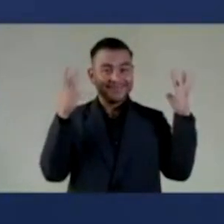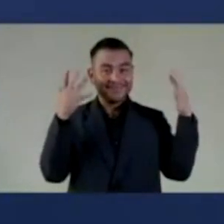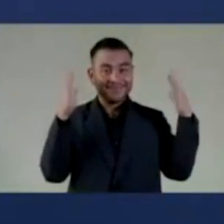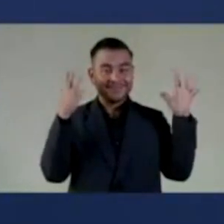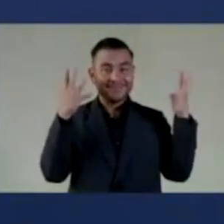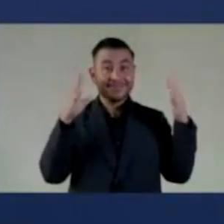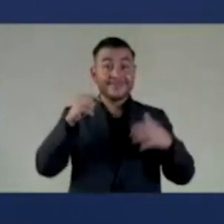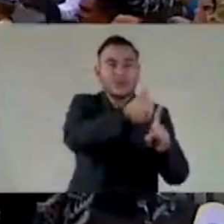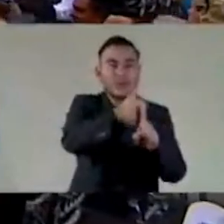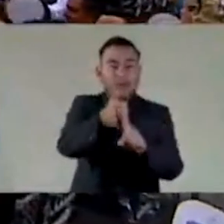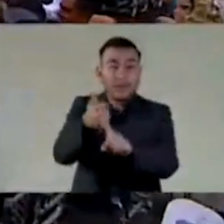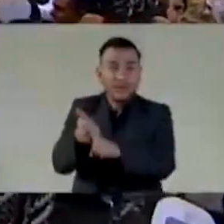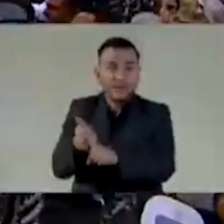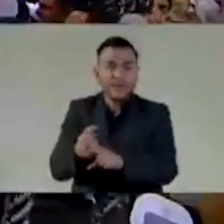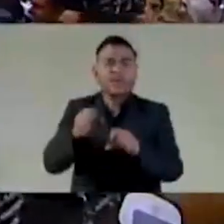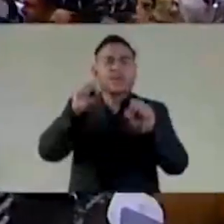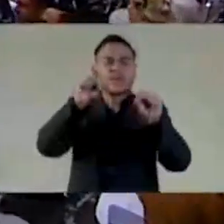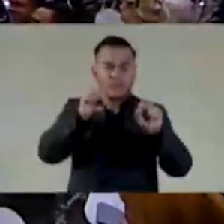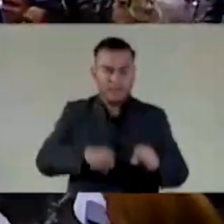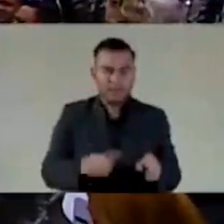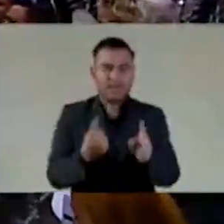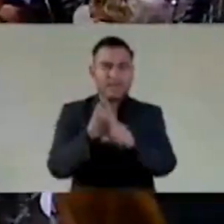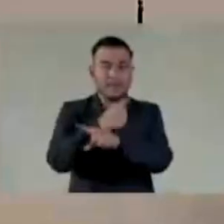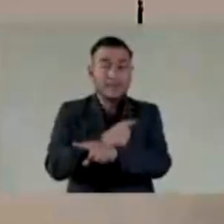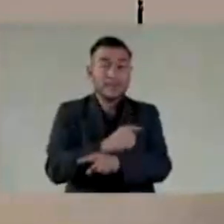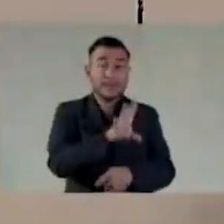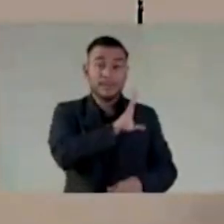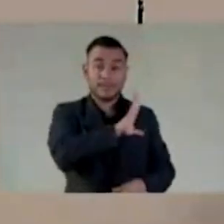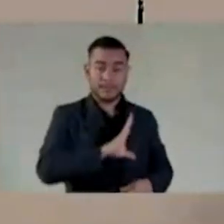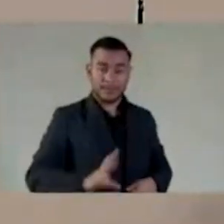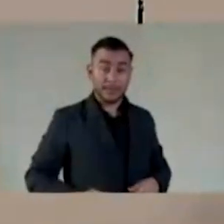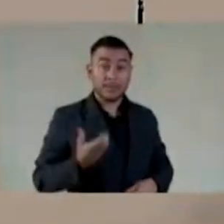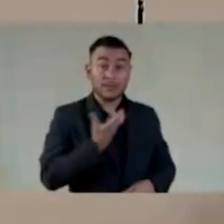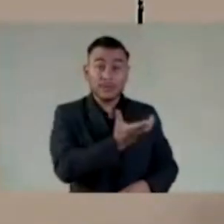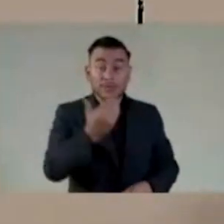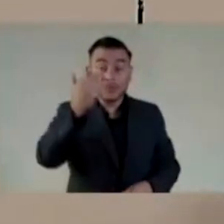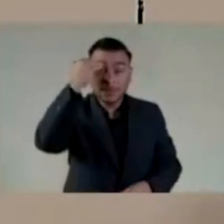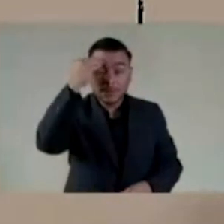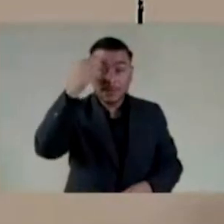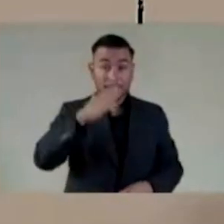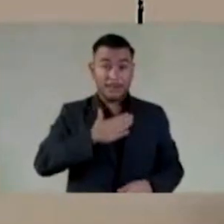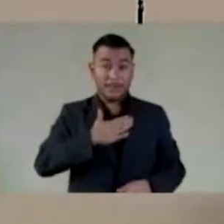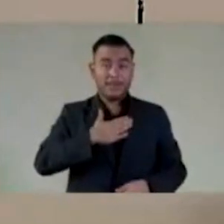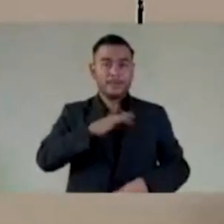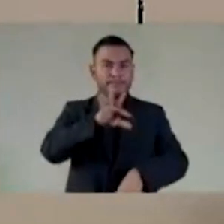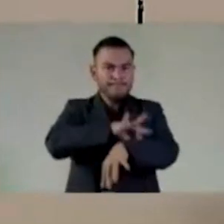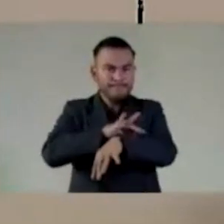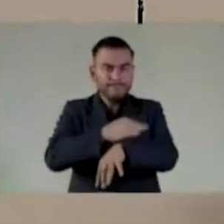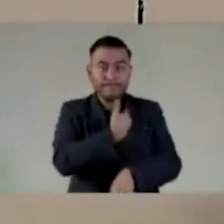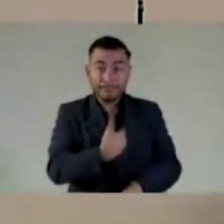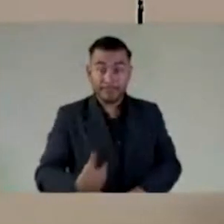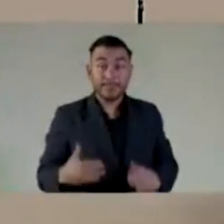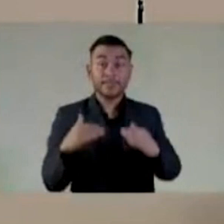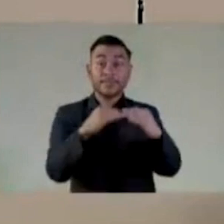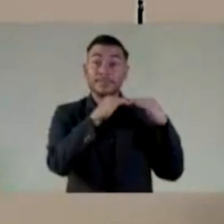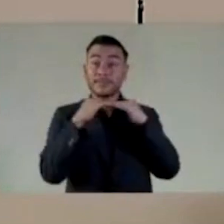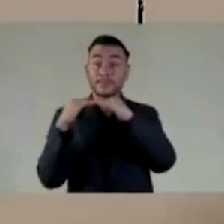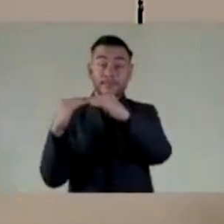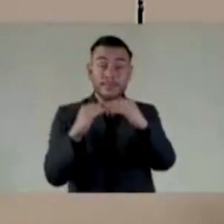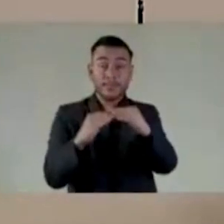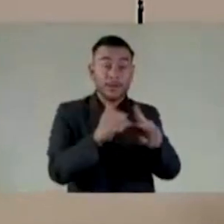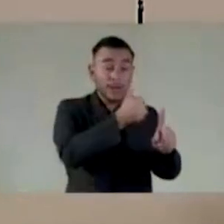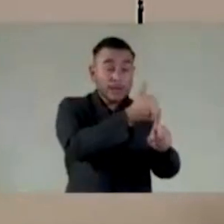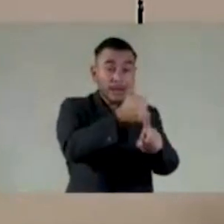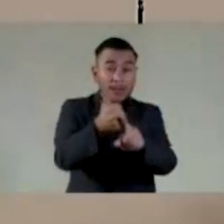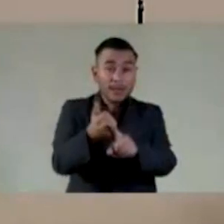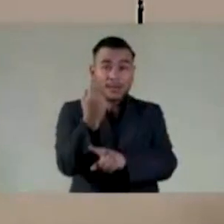o también conocido como borrador este no fue el caso de nuestra hora presidente fue un discurso que salió desde su corazón en donde invitó a los